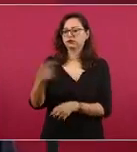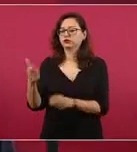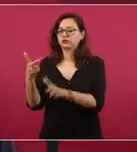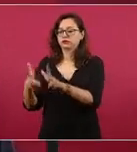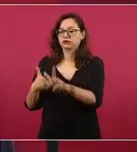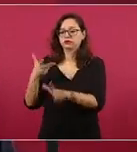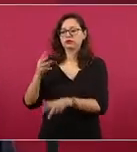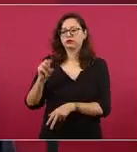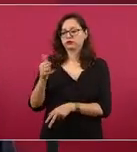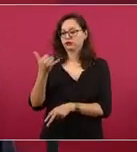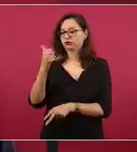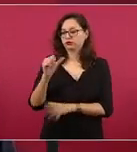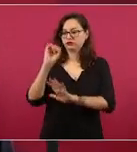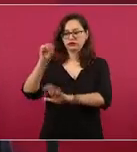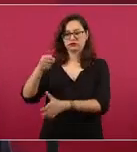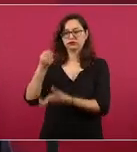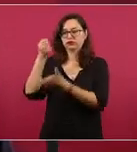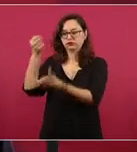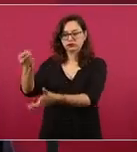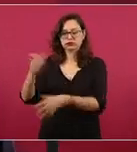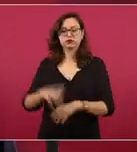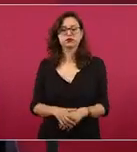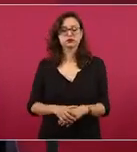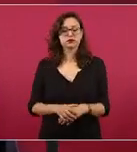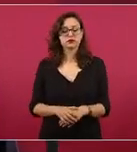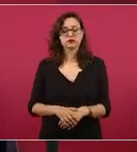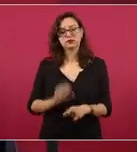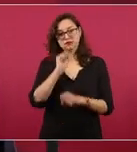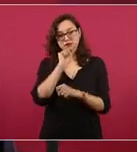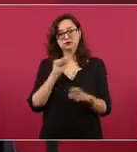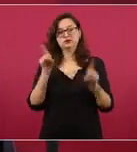Maya, las presas,